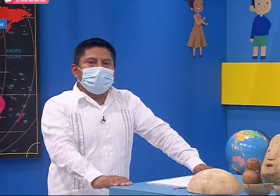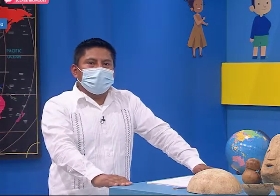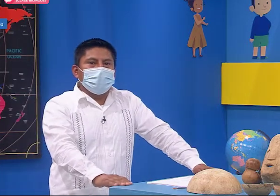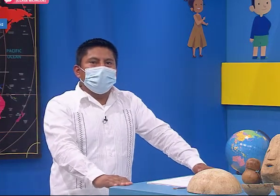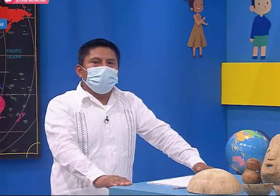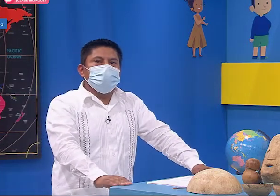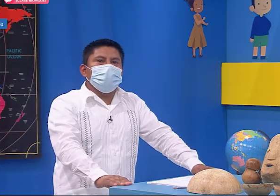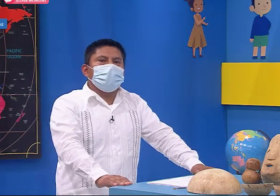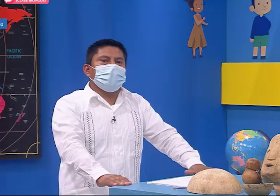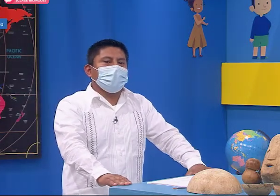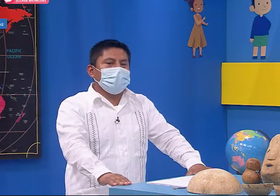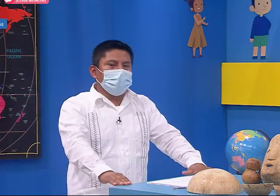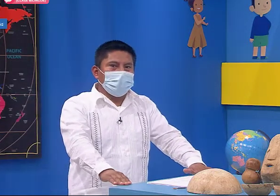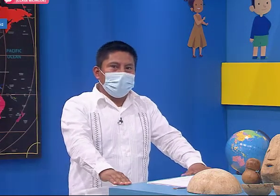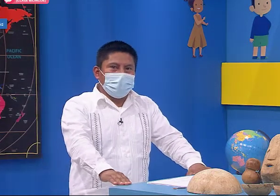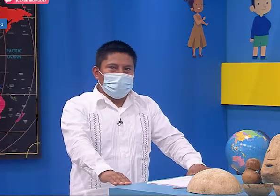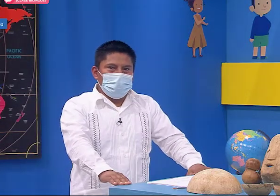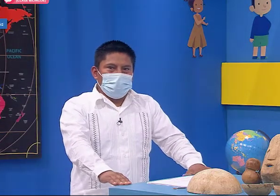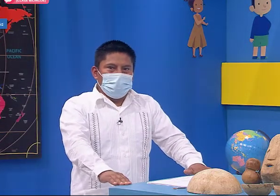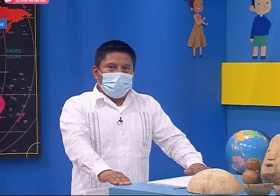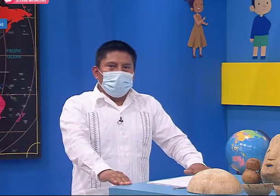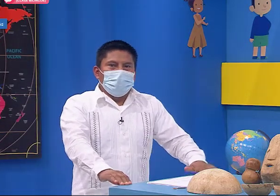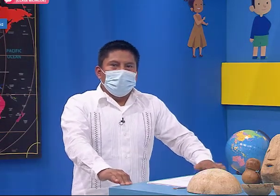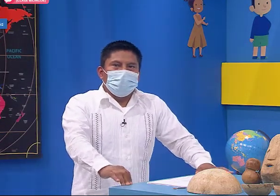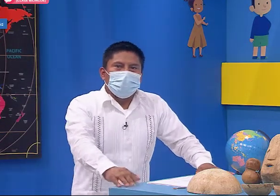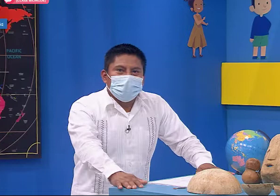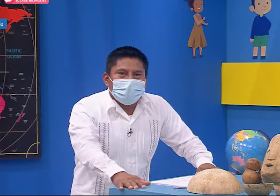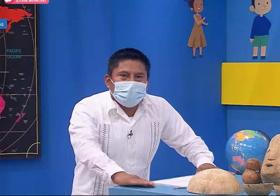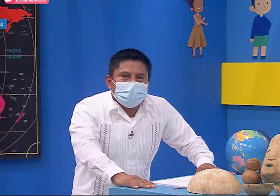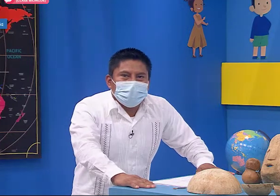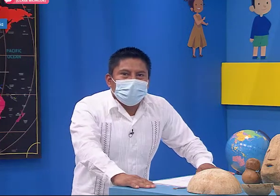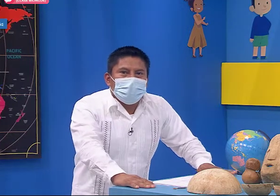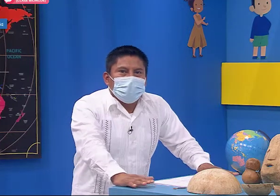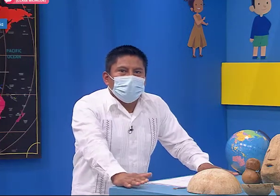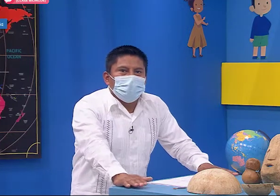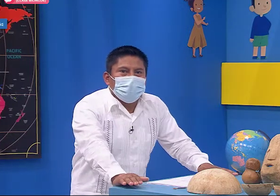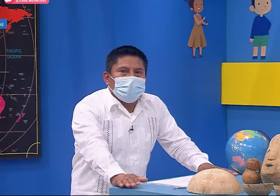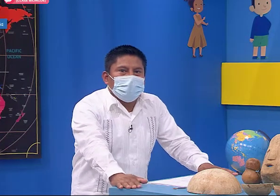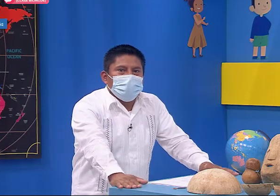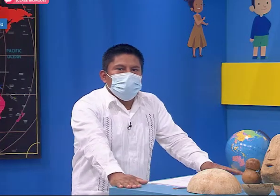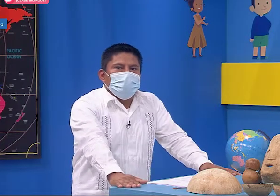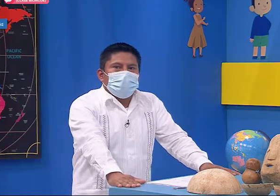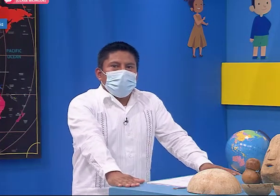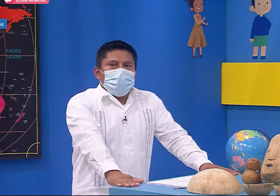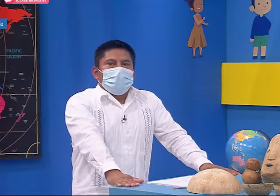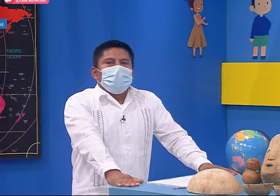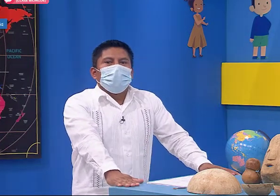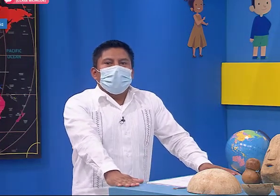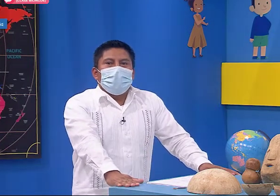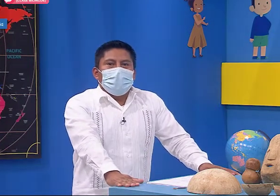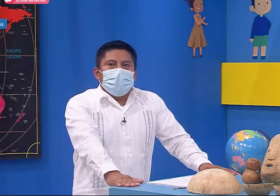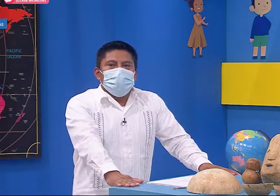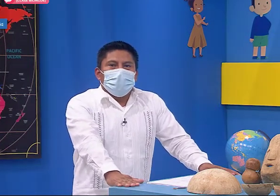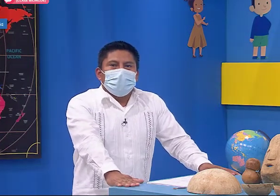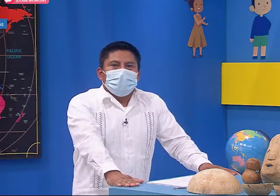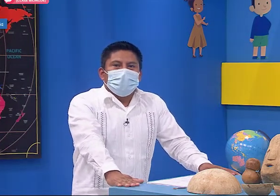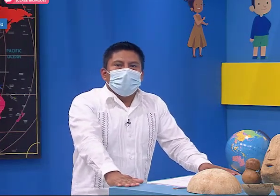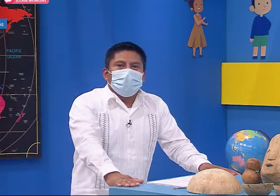habish yisa su yati dondi tosin dar zanina dona